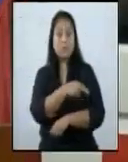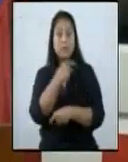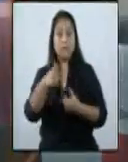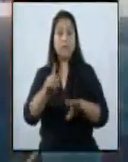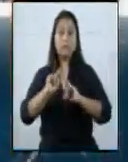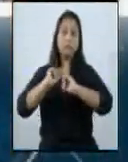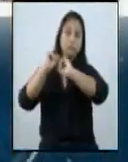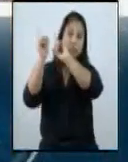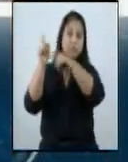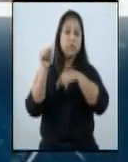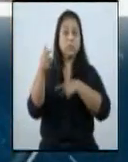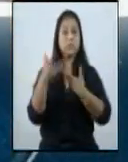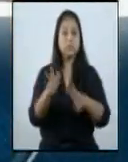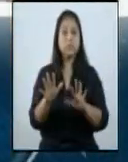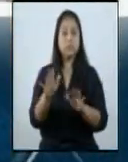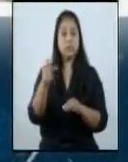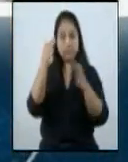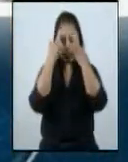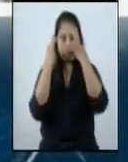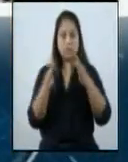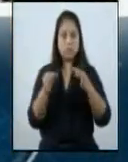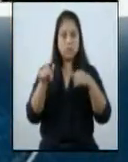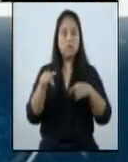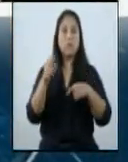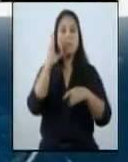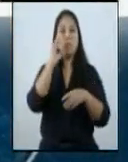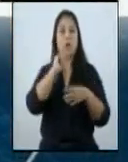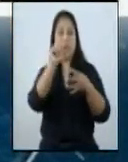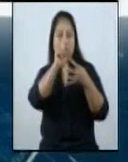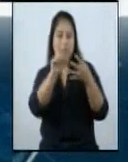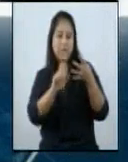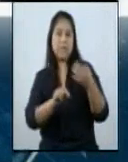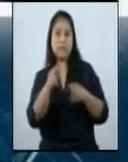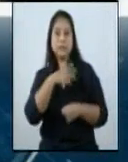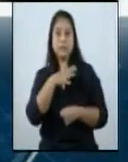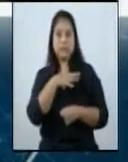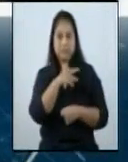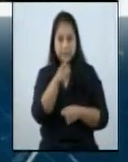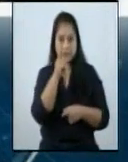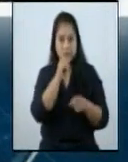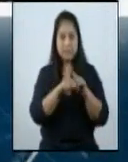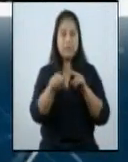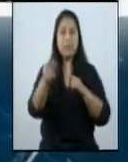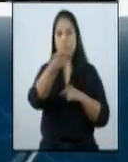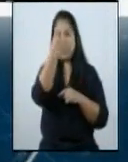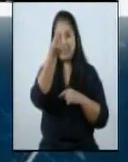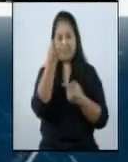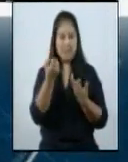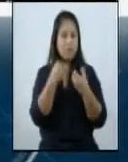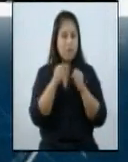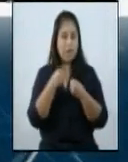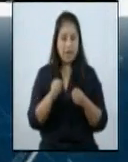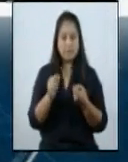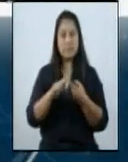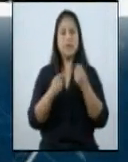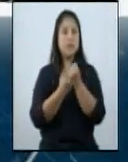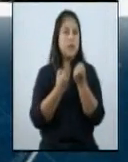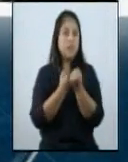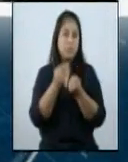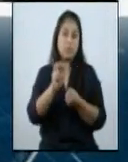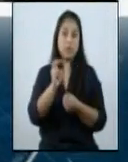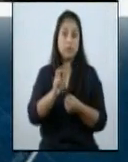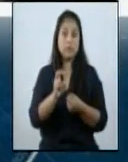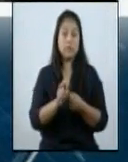China Taiwán. Acá están los detalles. Por la característica que tiene, por el trabajo que está realizando y el apoyo que